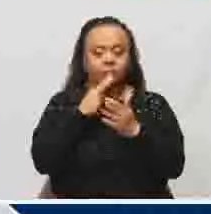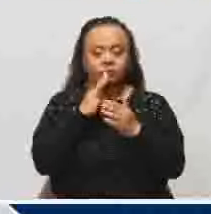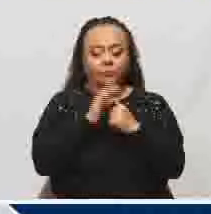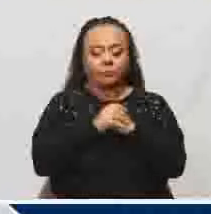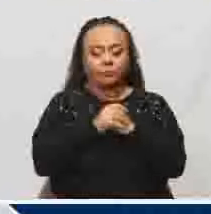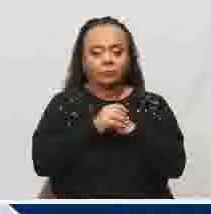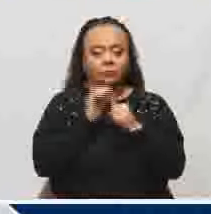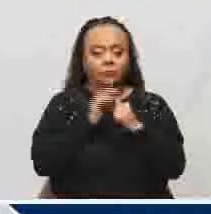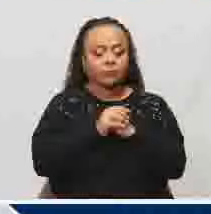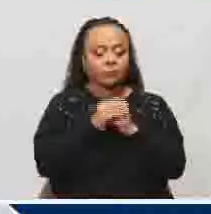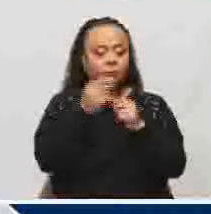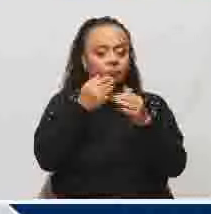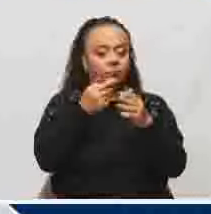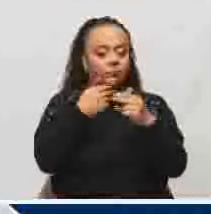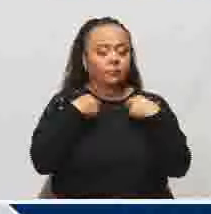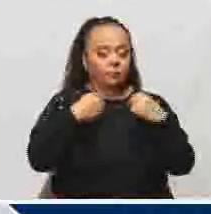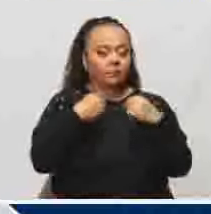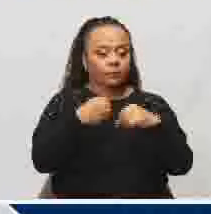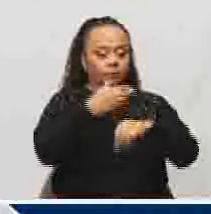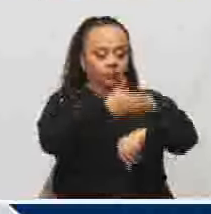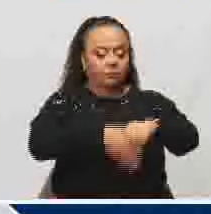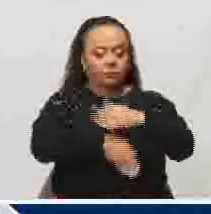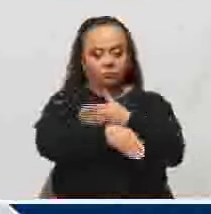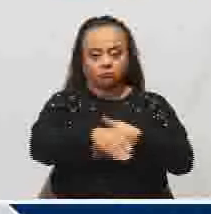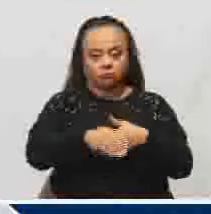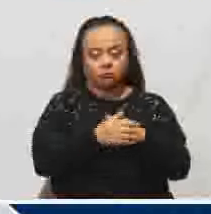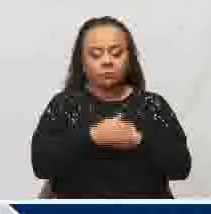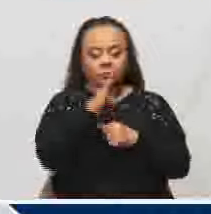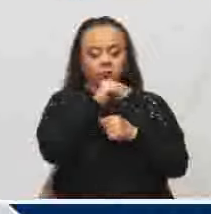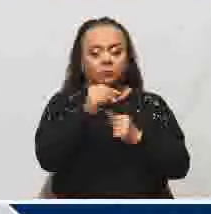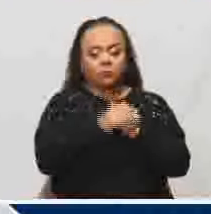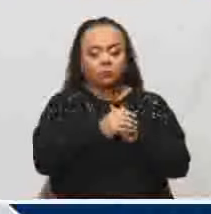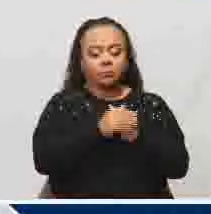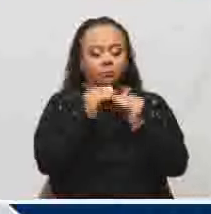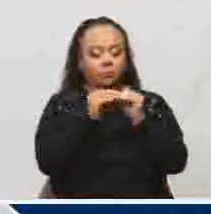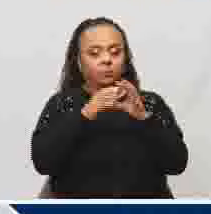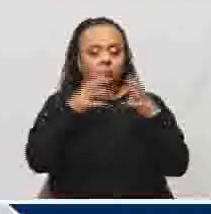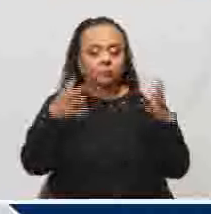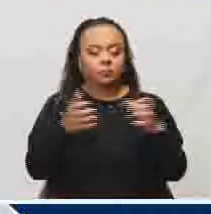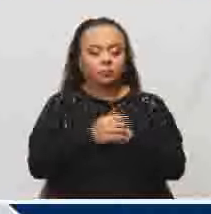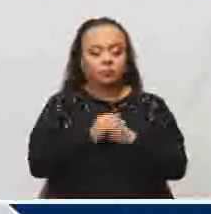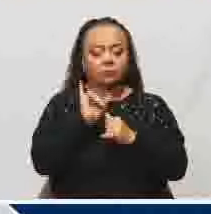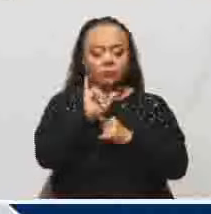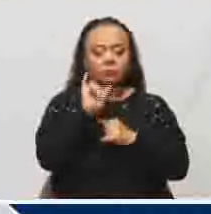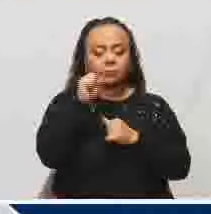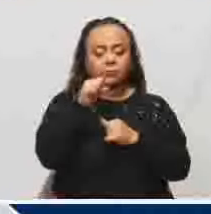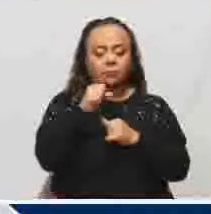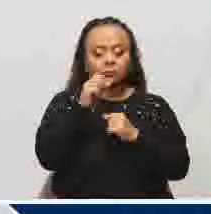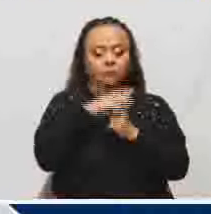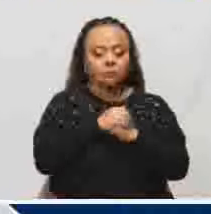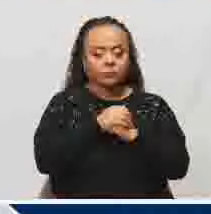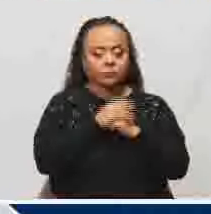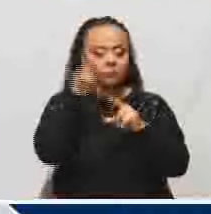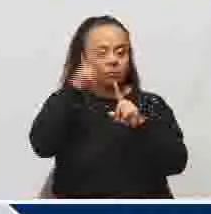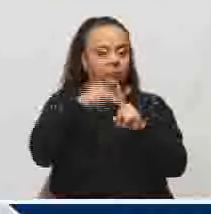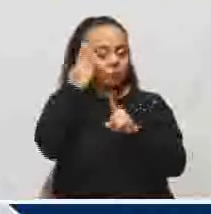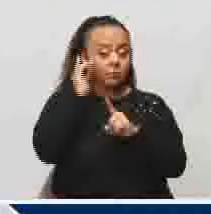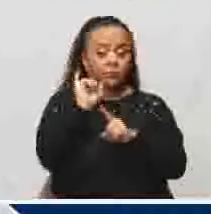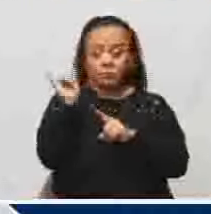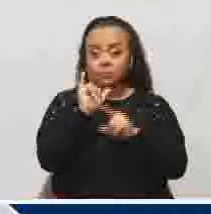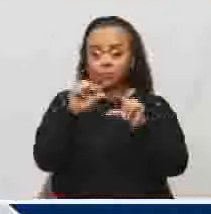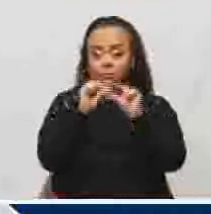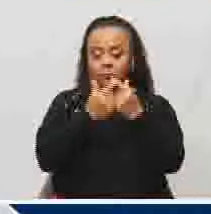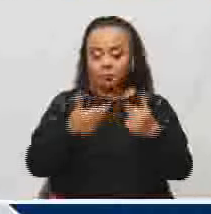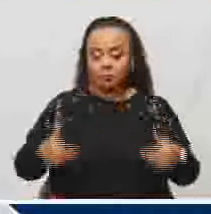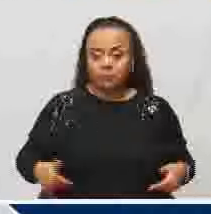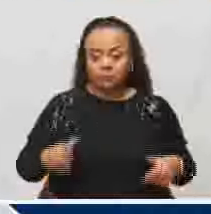tendencia en la corta de este torneo y la tendencia en la amplia del torneo pasado además acá s aplica este recorte temporal porque es el mismo cuerpo técnico